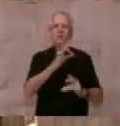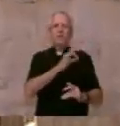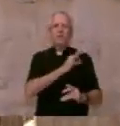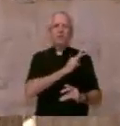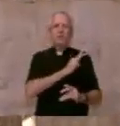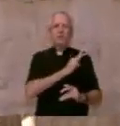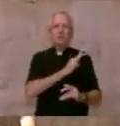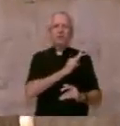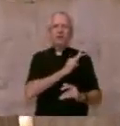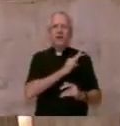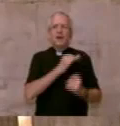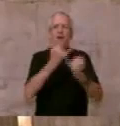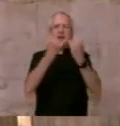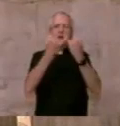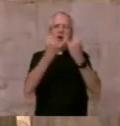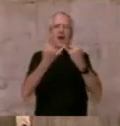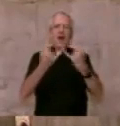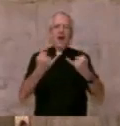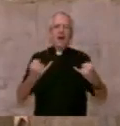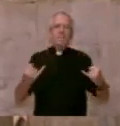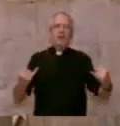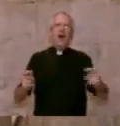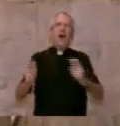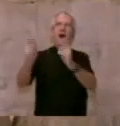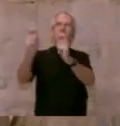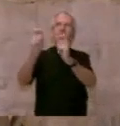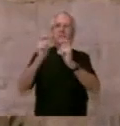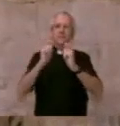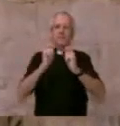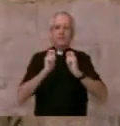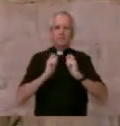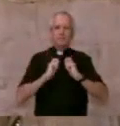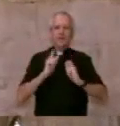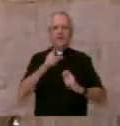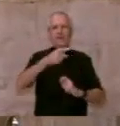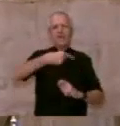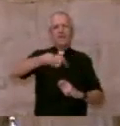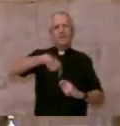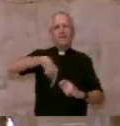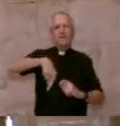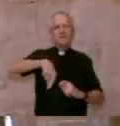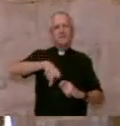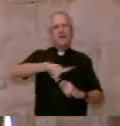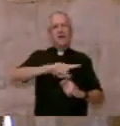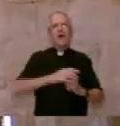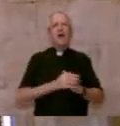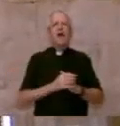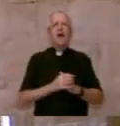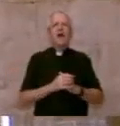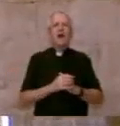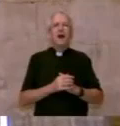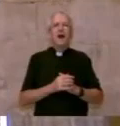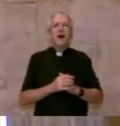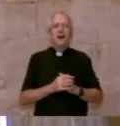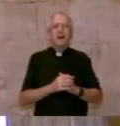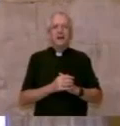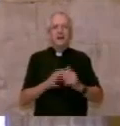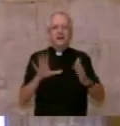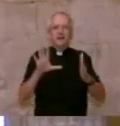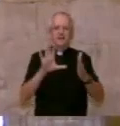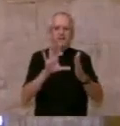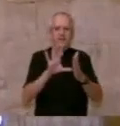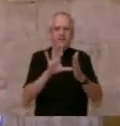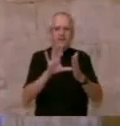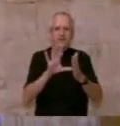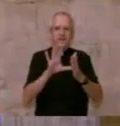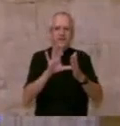canónigos. Está formado por un patio central y cuatro alas soportales que lo rodean, de forma